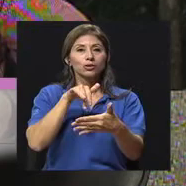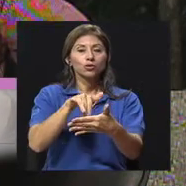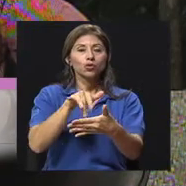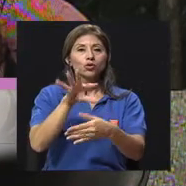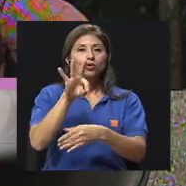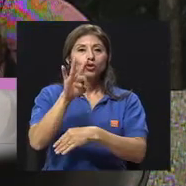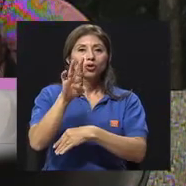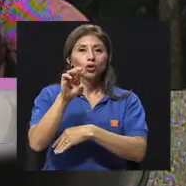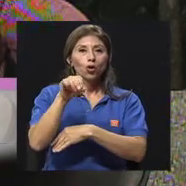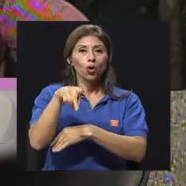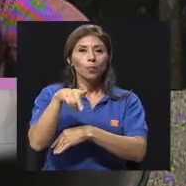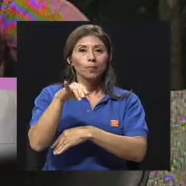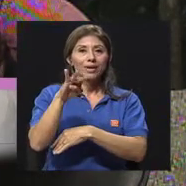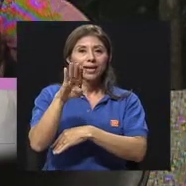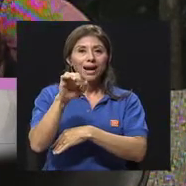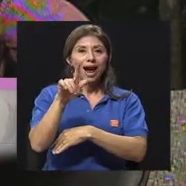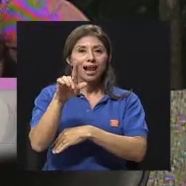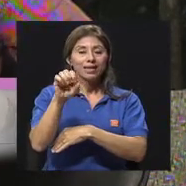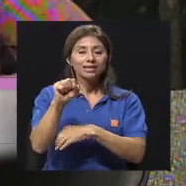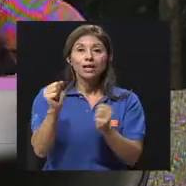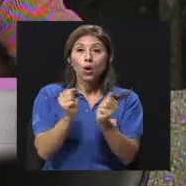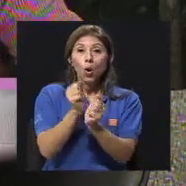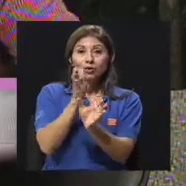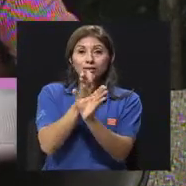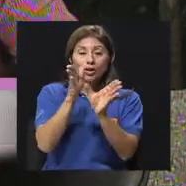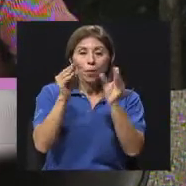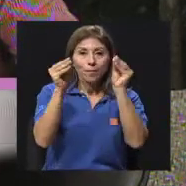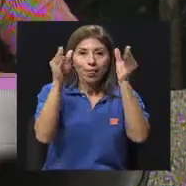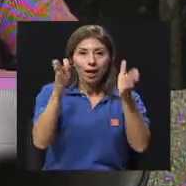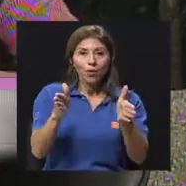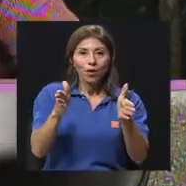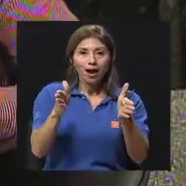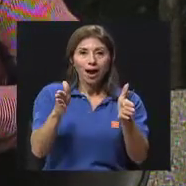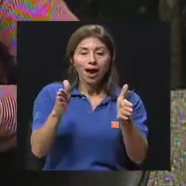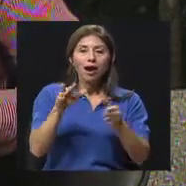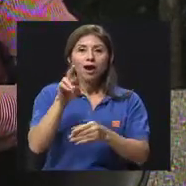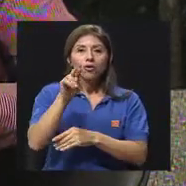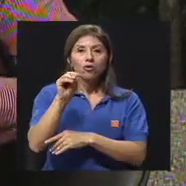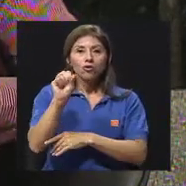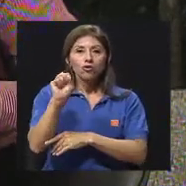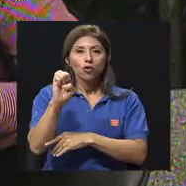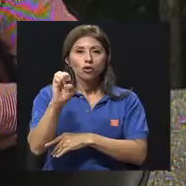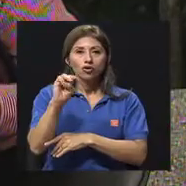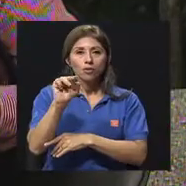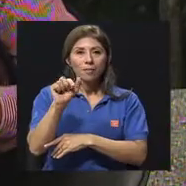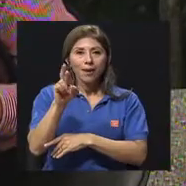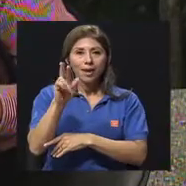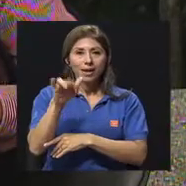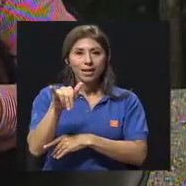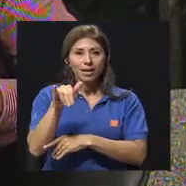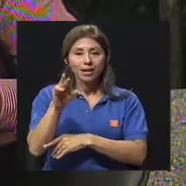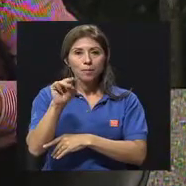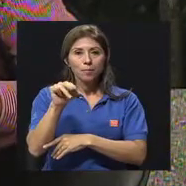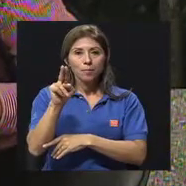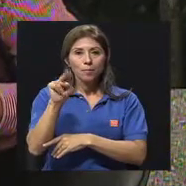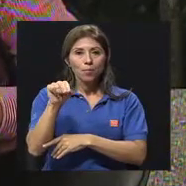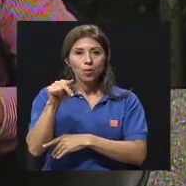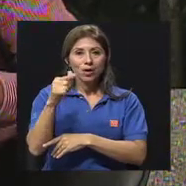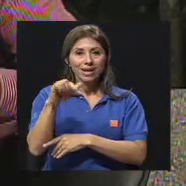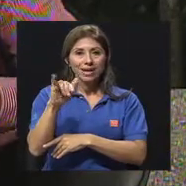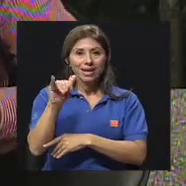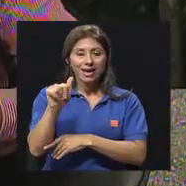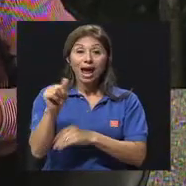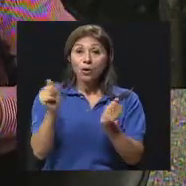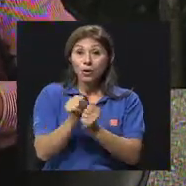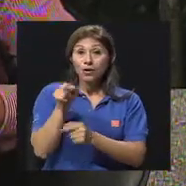de Estudios Tropicales con la psicopedagoga Rosemary Munguía, con quien estamos tratando el tema